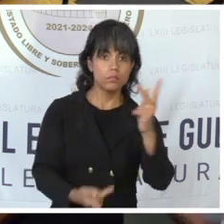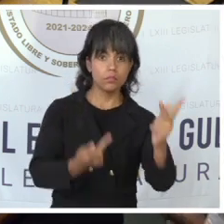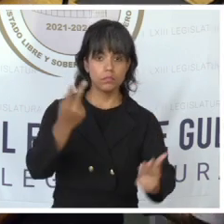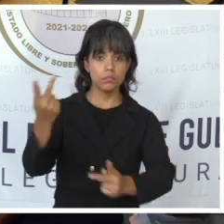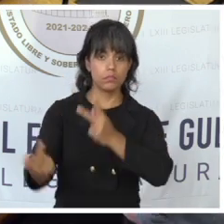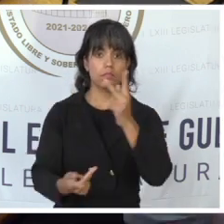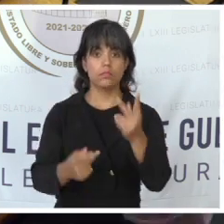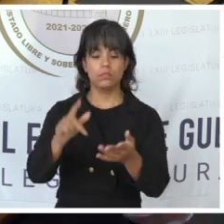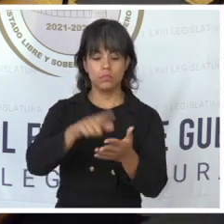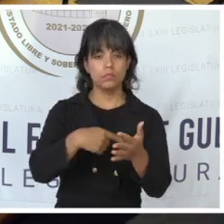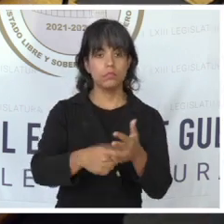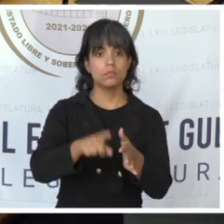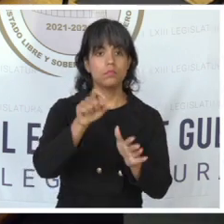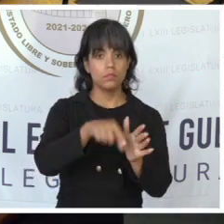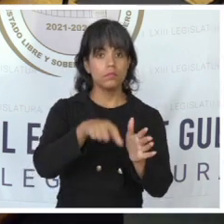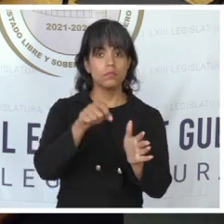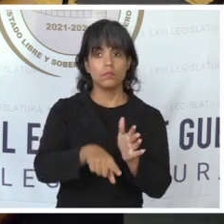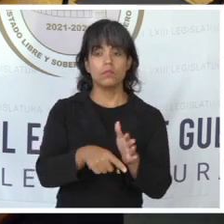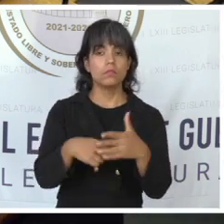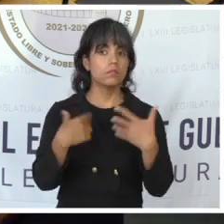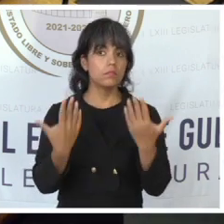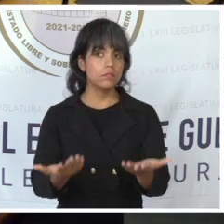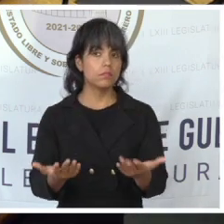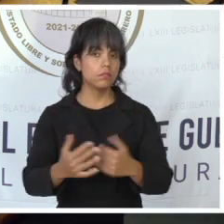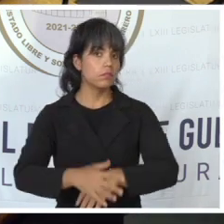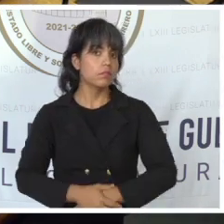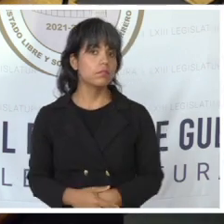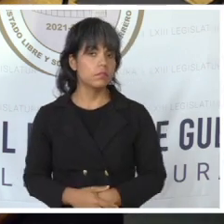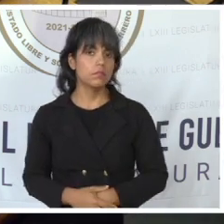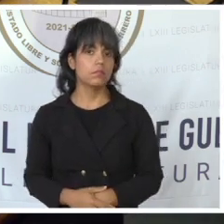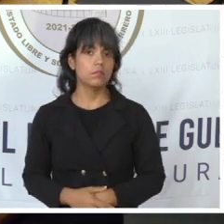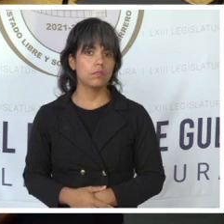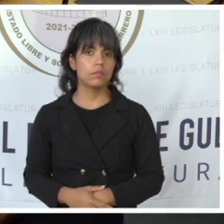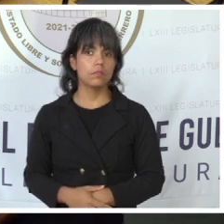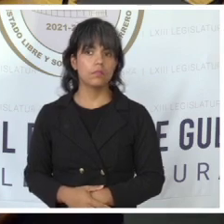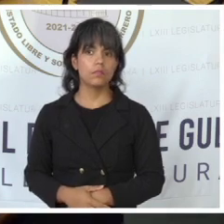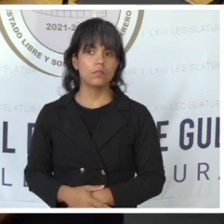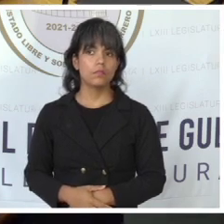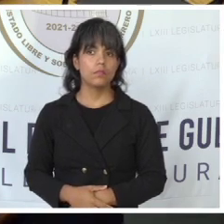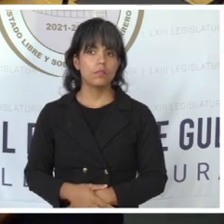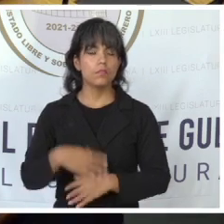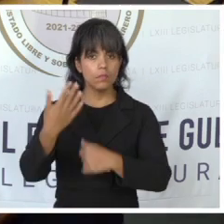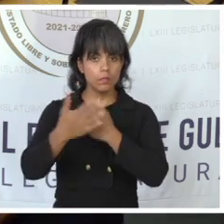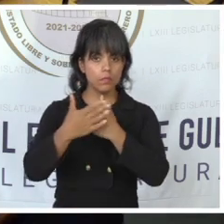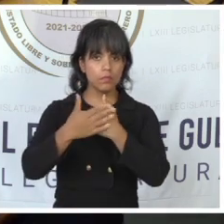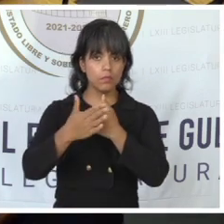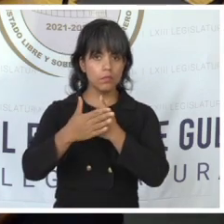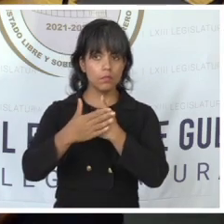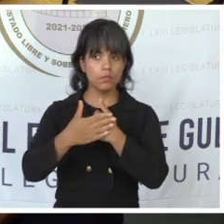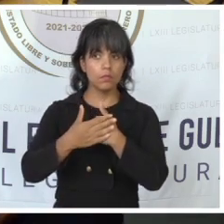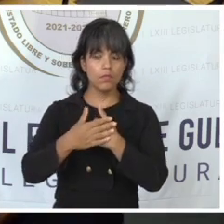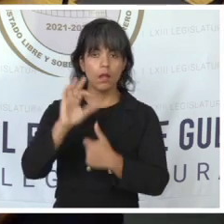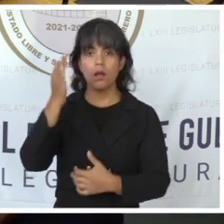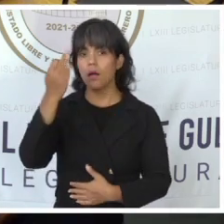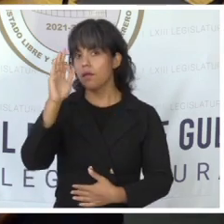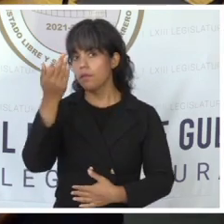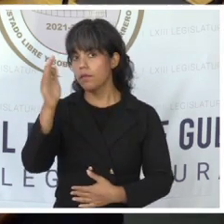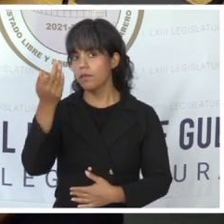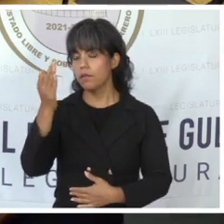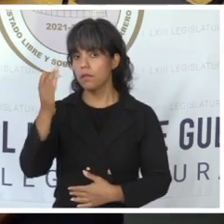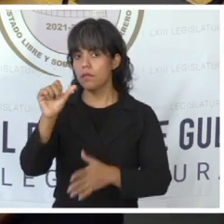materia electoral, y otra, el plazo marcado, terminó en el mes de febrero de este